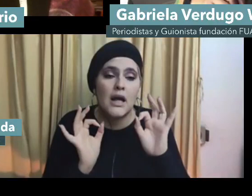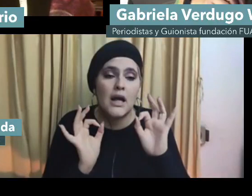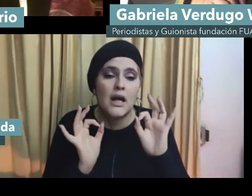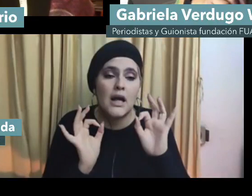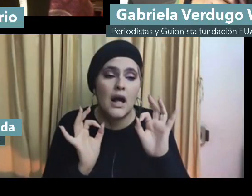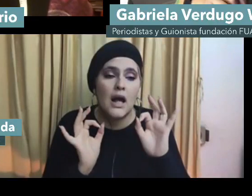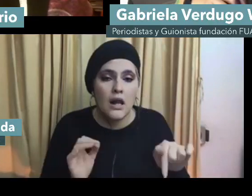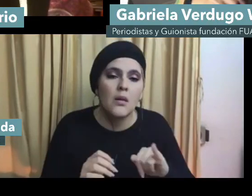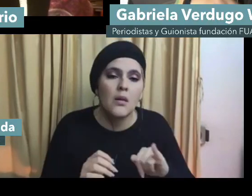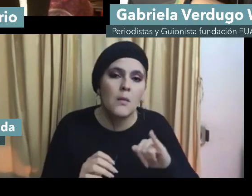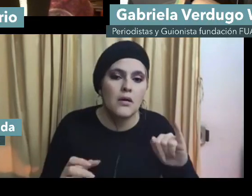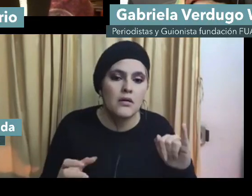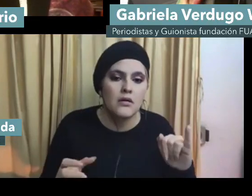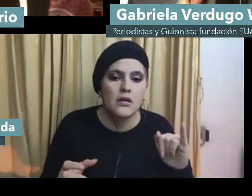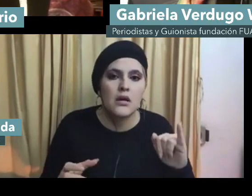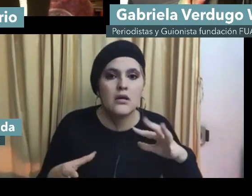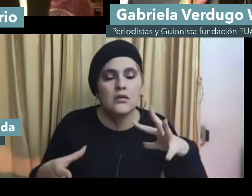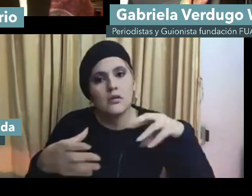bien.